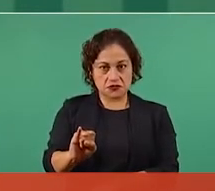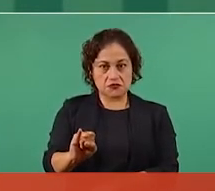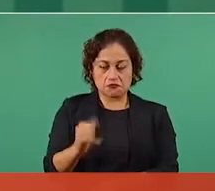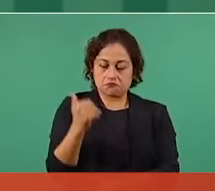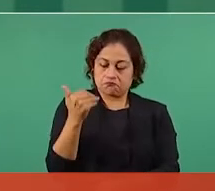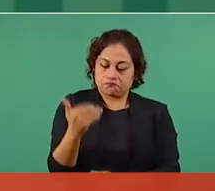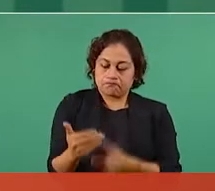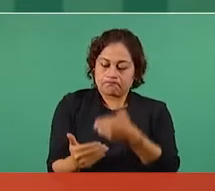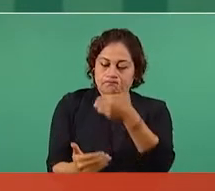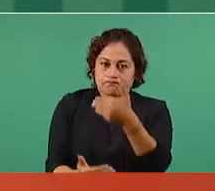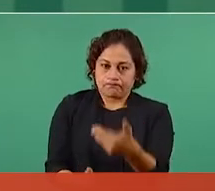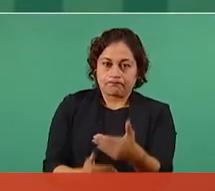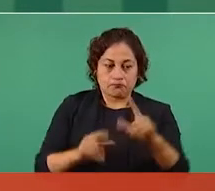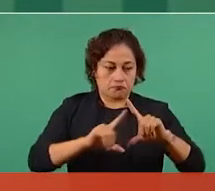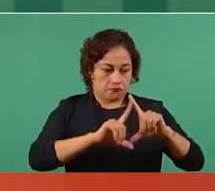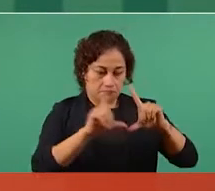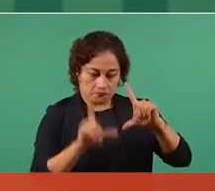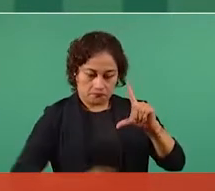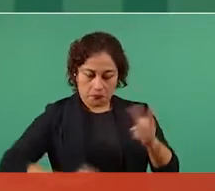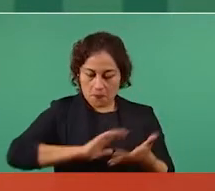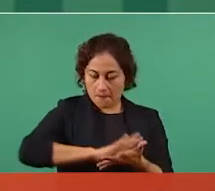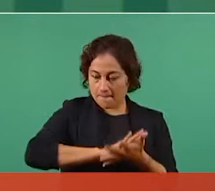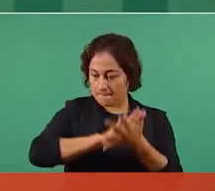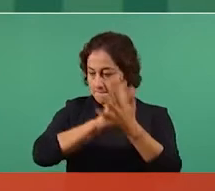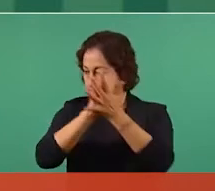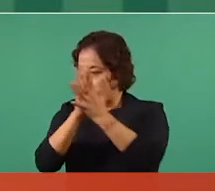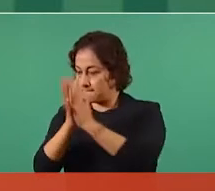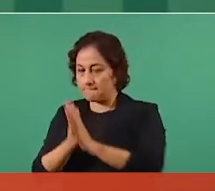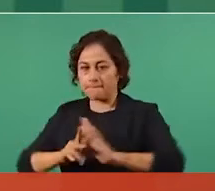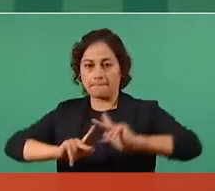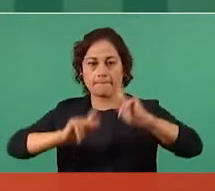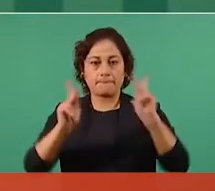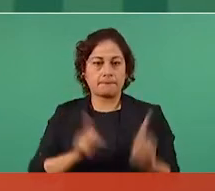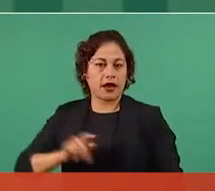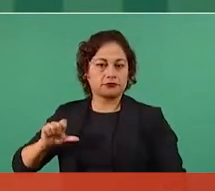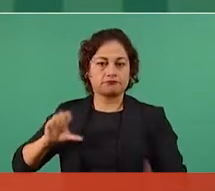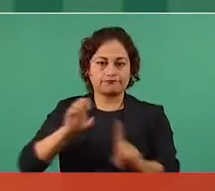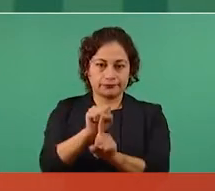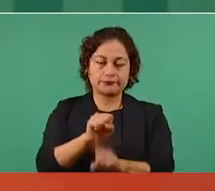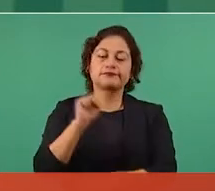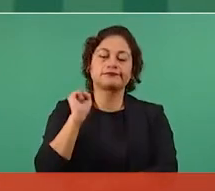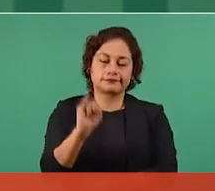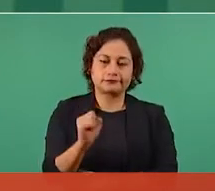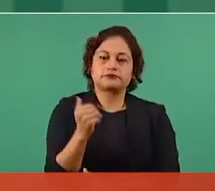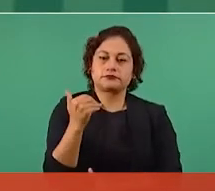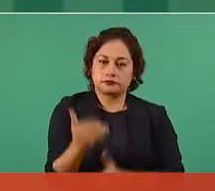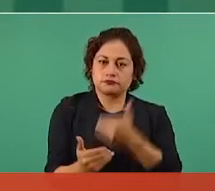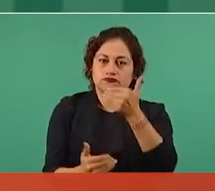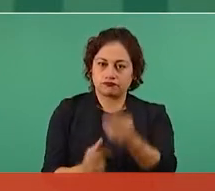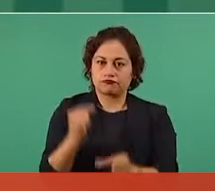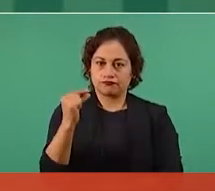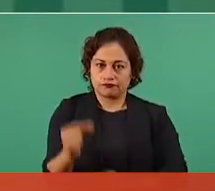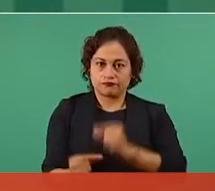serenando al país, se va a seguir pacificando a México poco a poco.